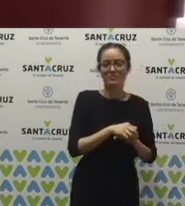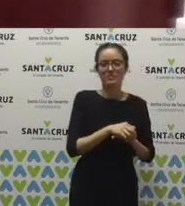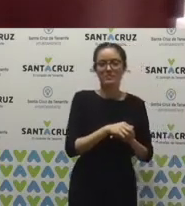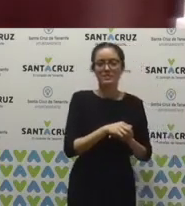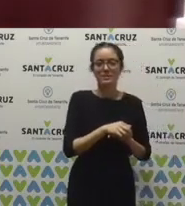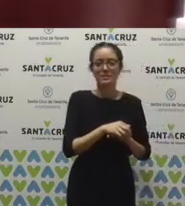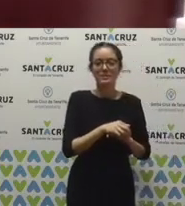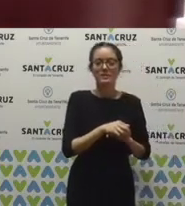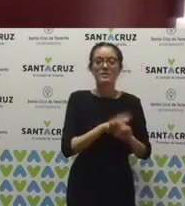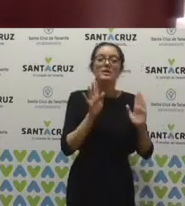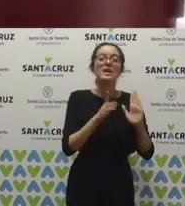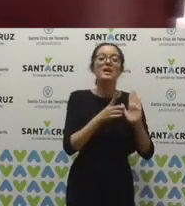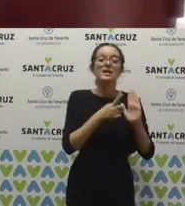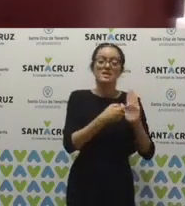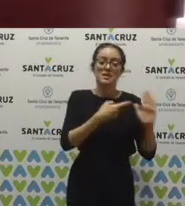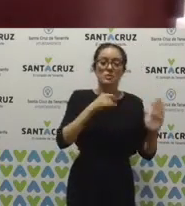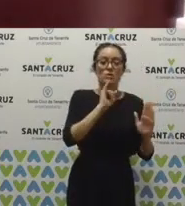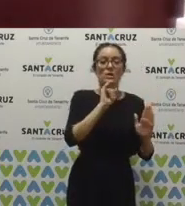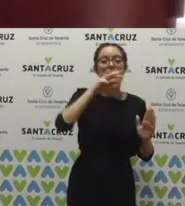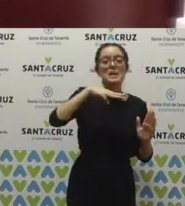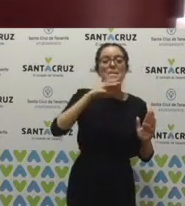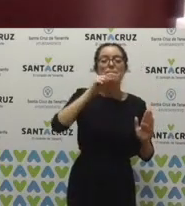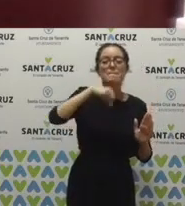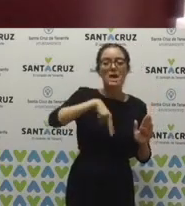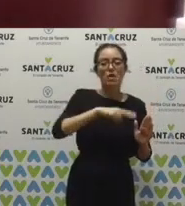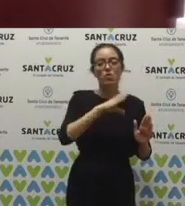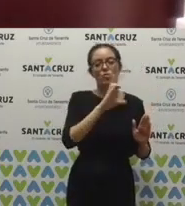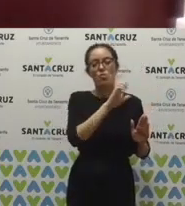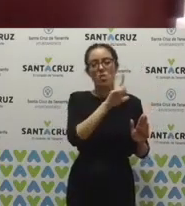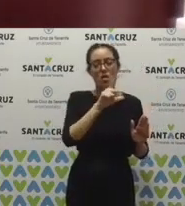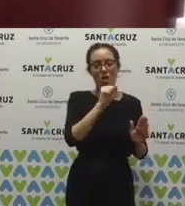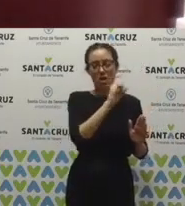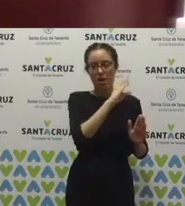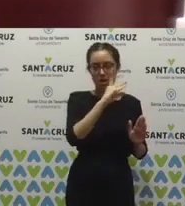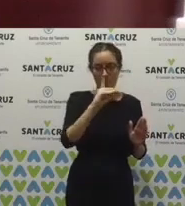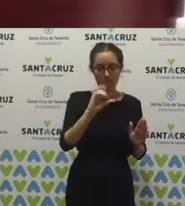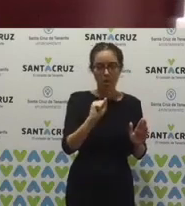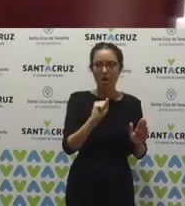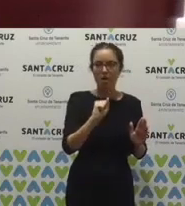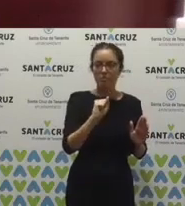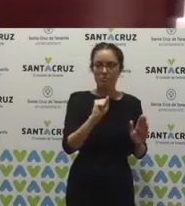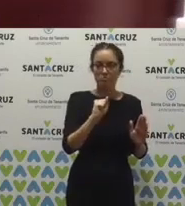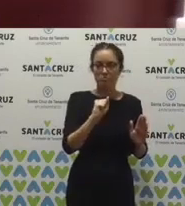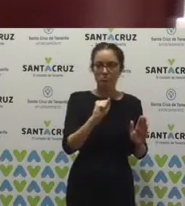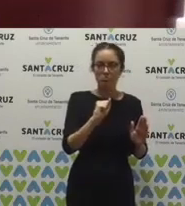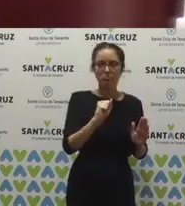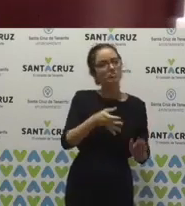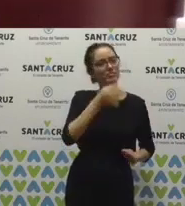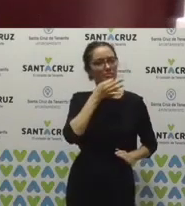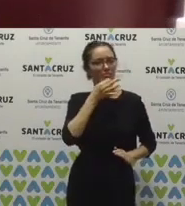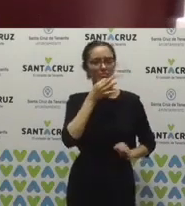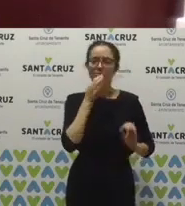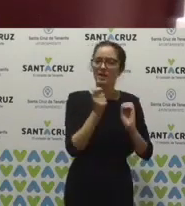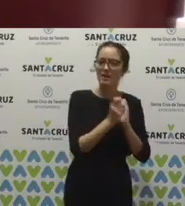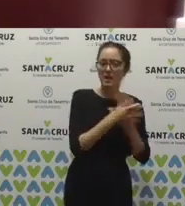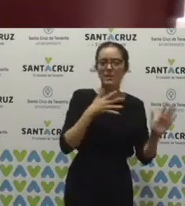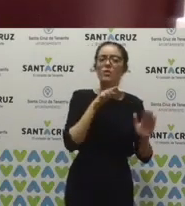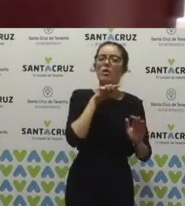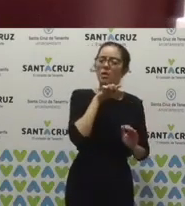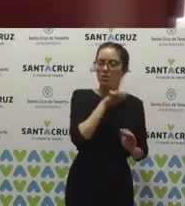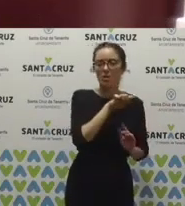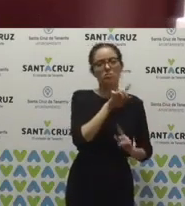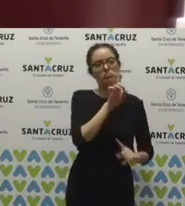menos daño inmaculado a fuentes cano que efectivamente entró e inmediatamente y también tampoco tenía ninguna